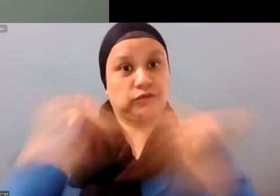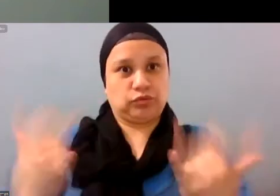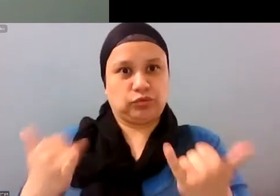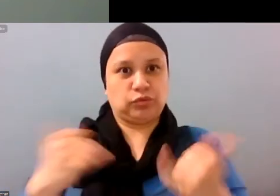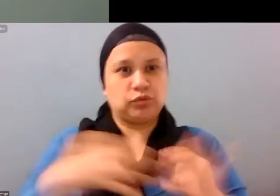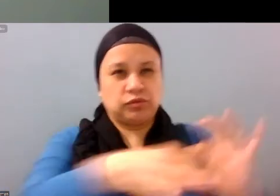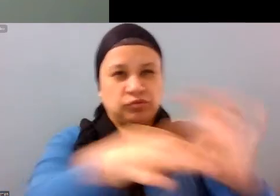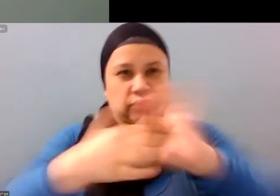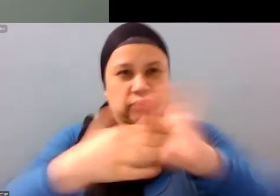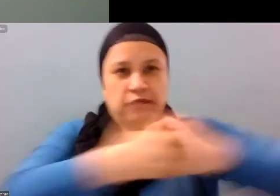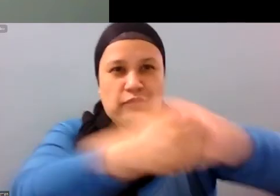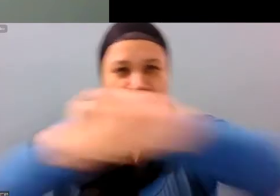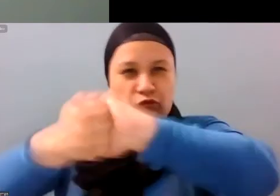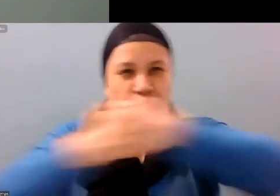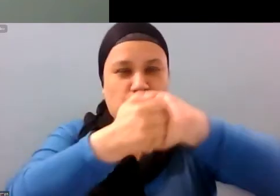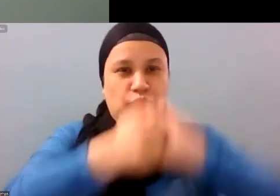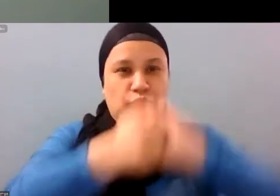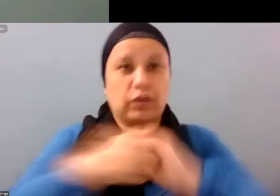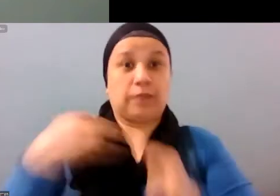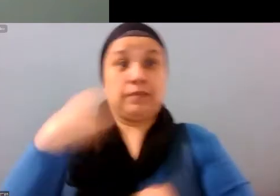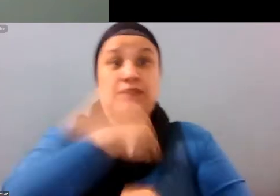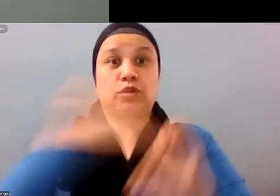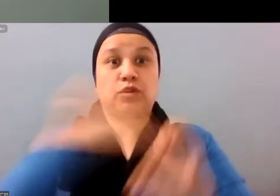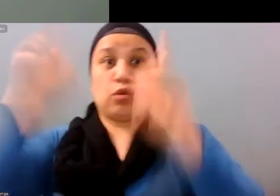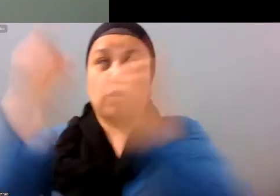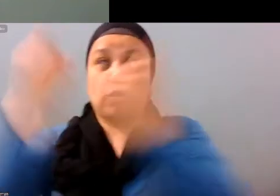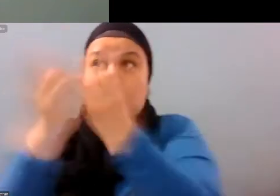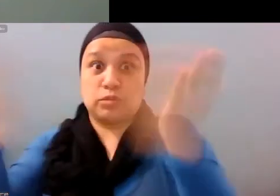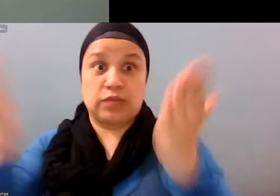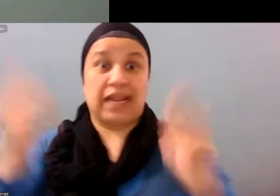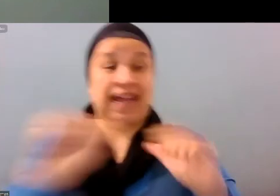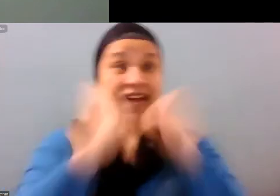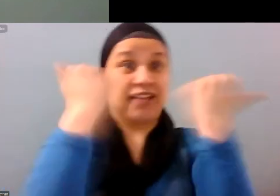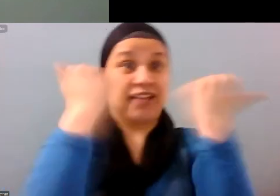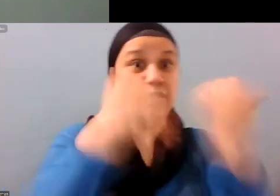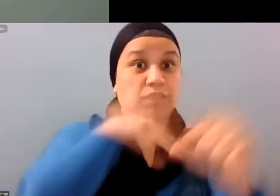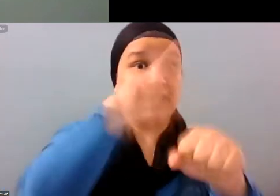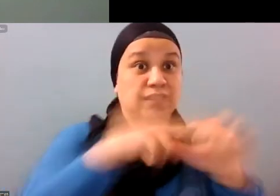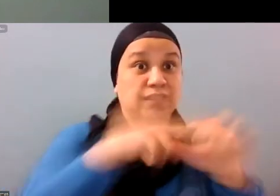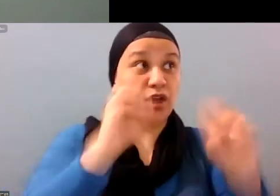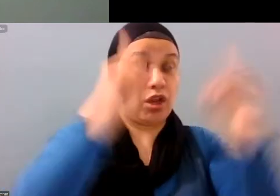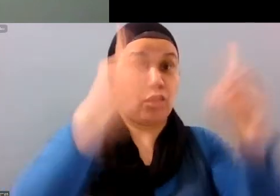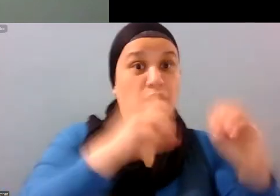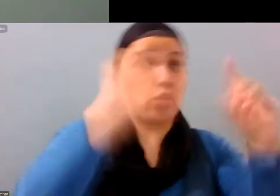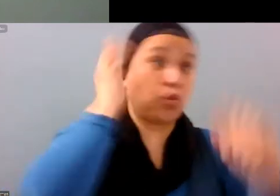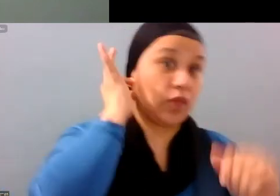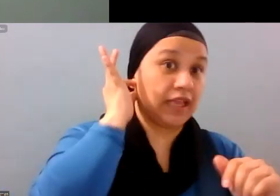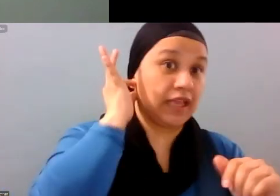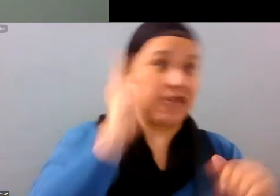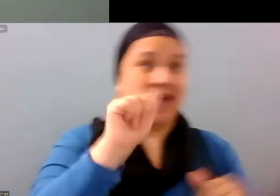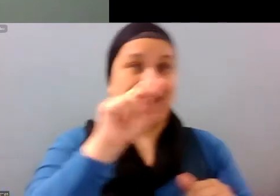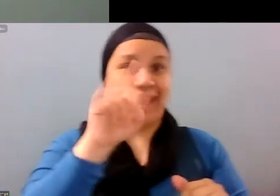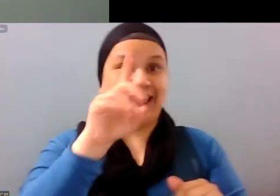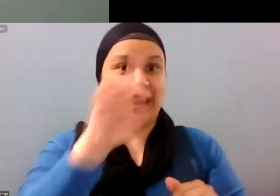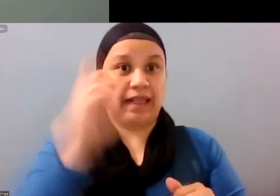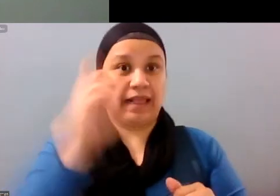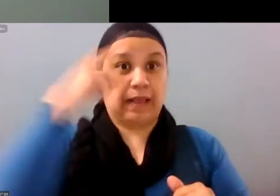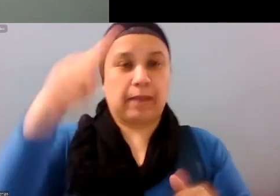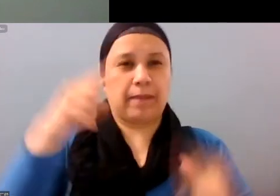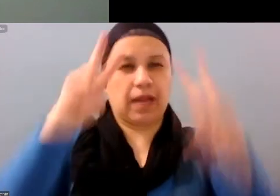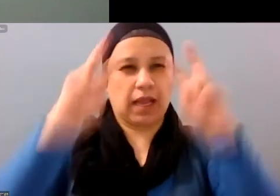Ministerio de Educación Pública y la Asociación Nacional de Educadores y Educadoras ANDE para generar análisis y